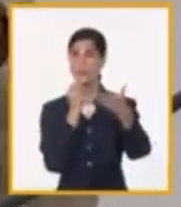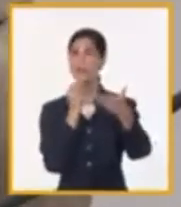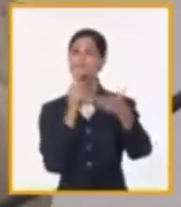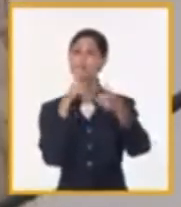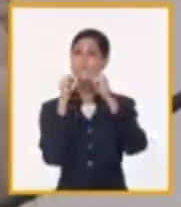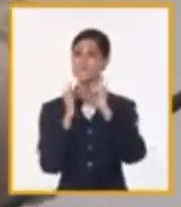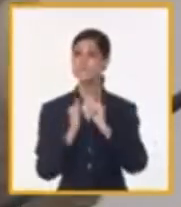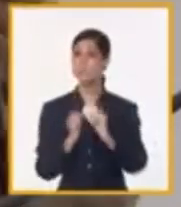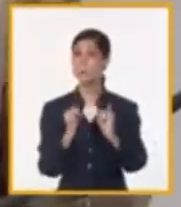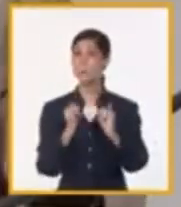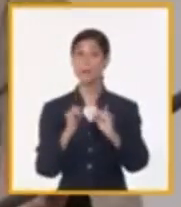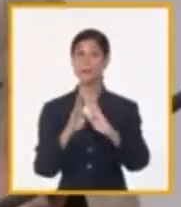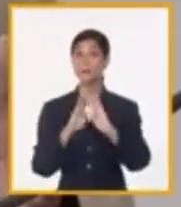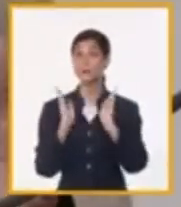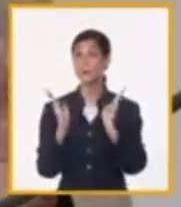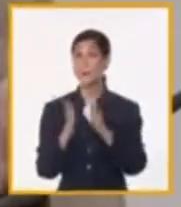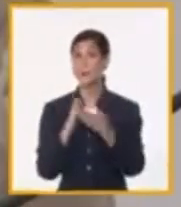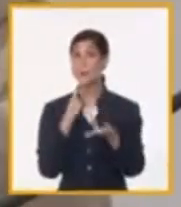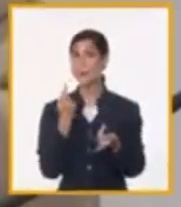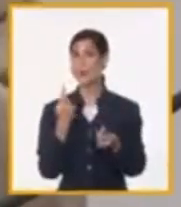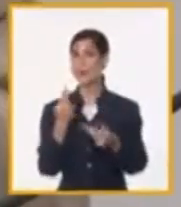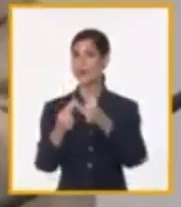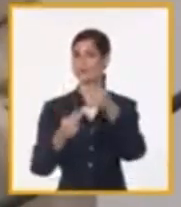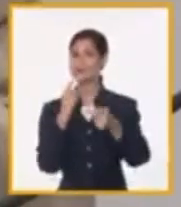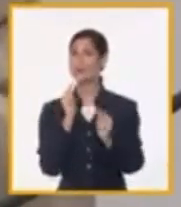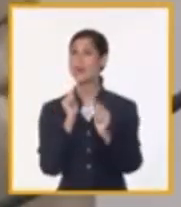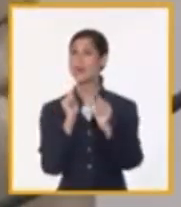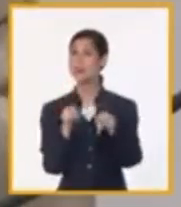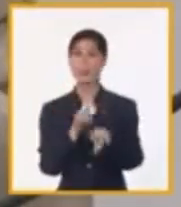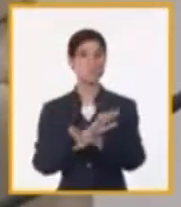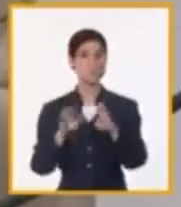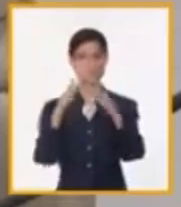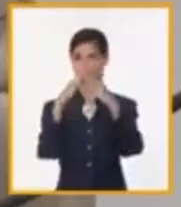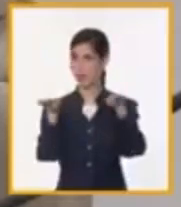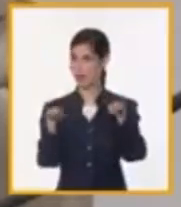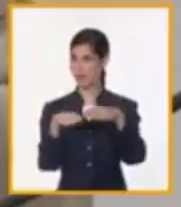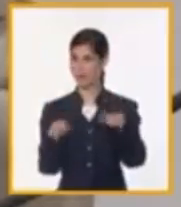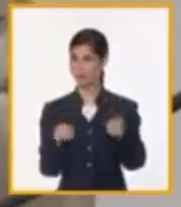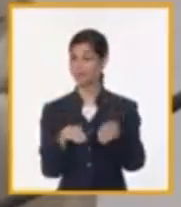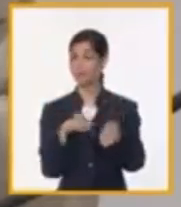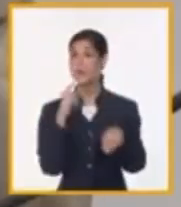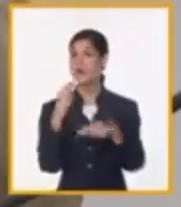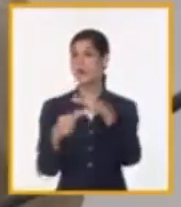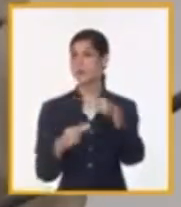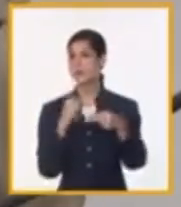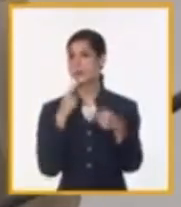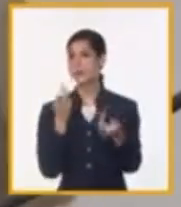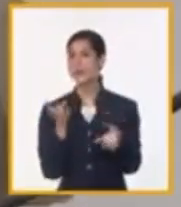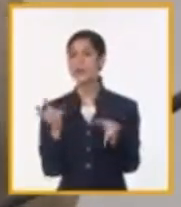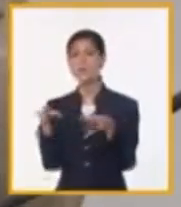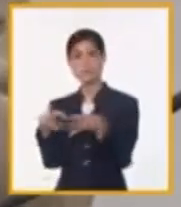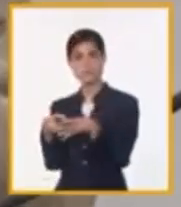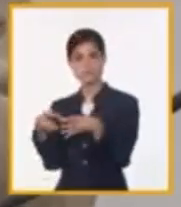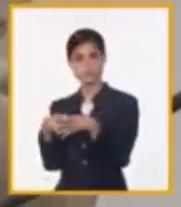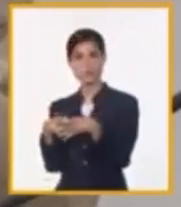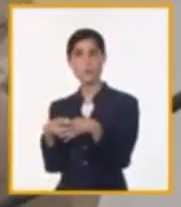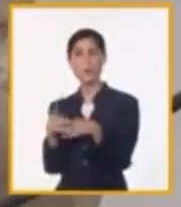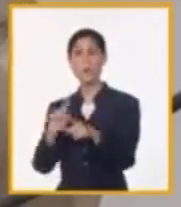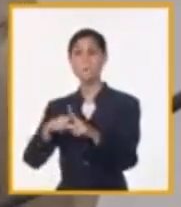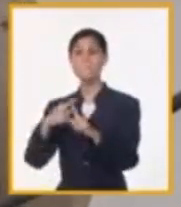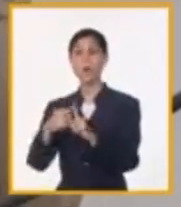guerra esta esta extensión al Líbano es una manera que está ensayando netan yahu su gobierno